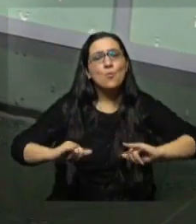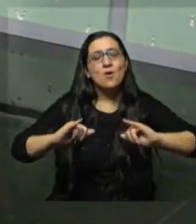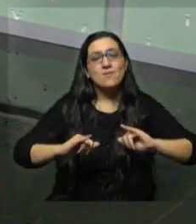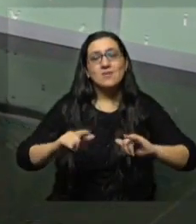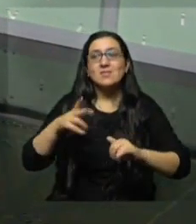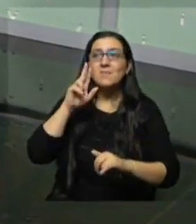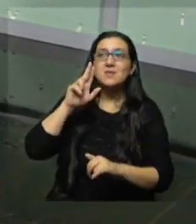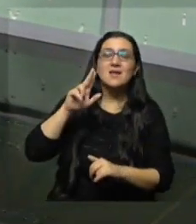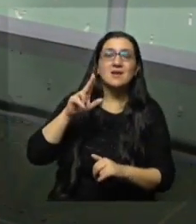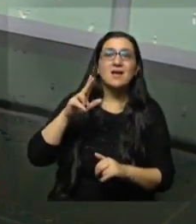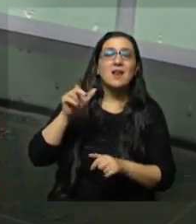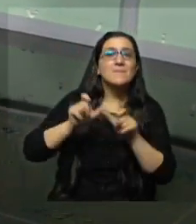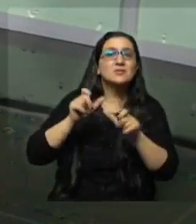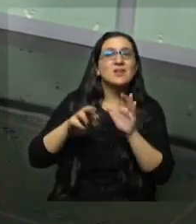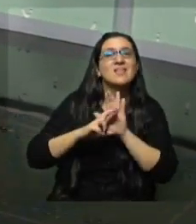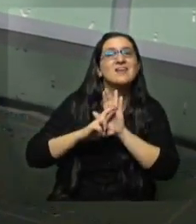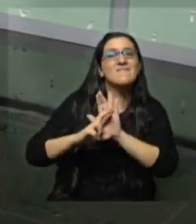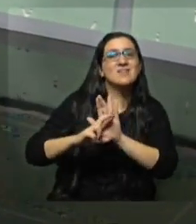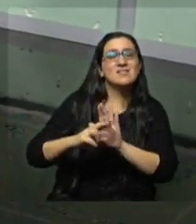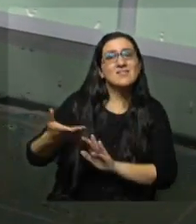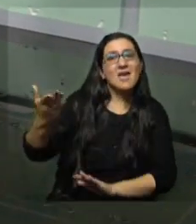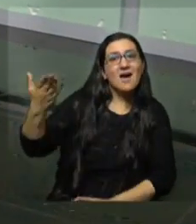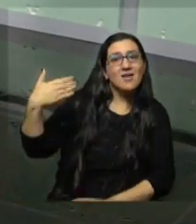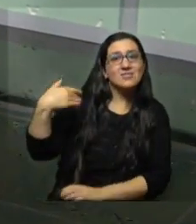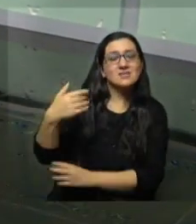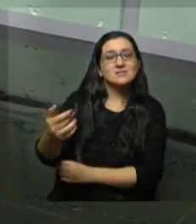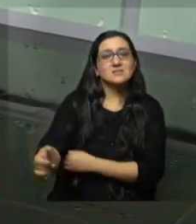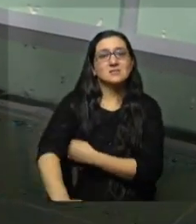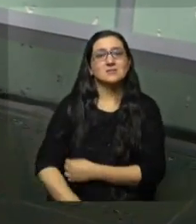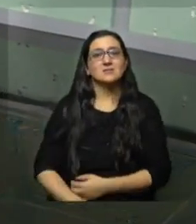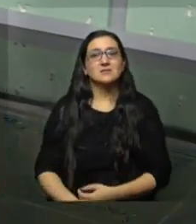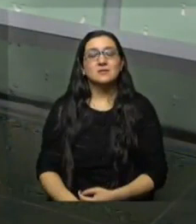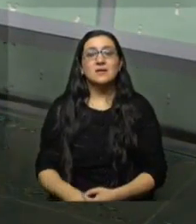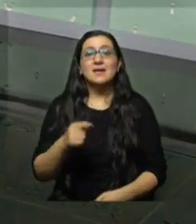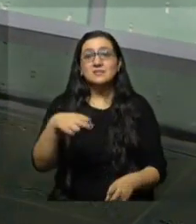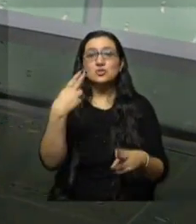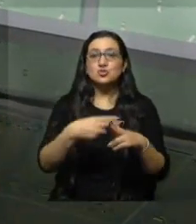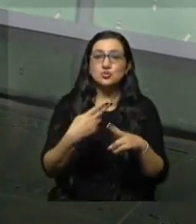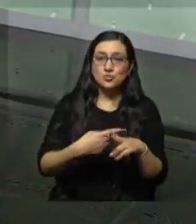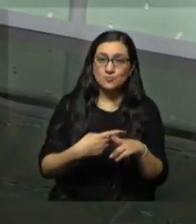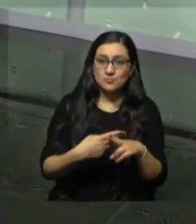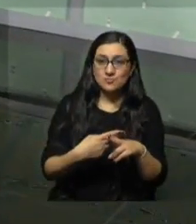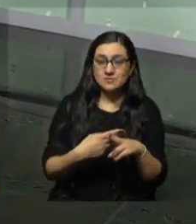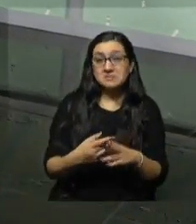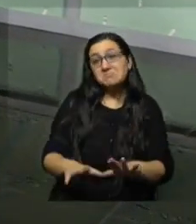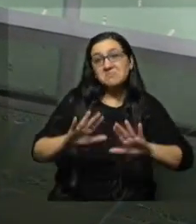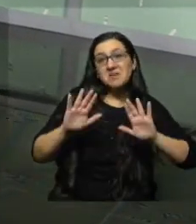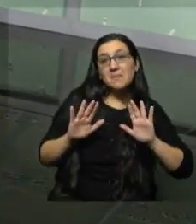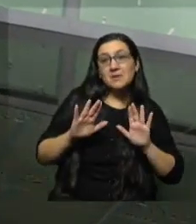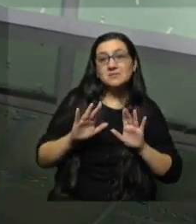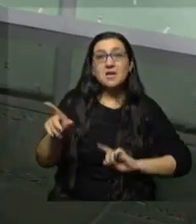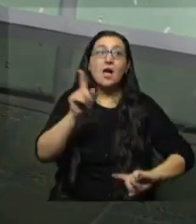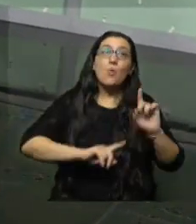referentes del ayer y del no tan ayer, no los que están en bronce, sino esos nombres que capaz que se nos